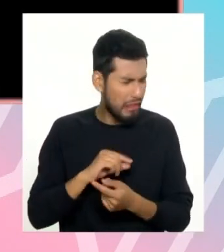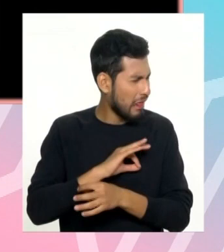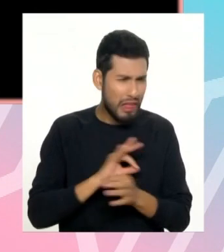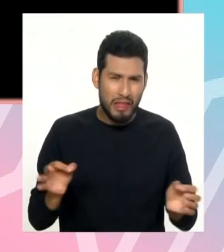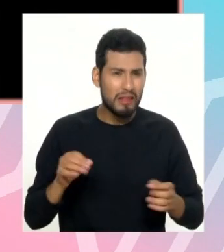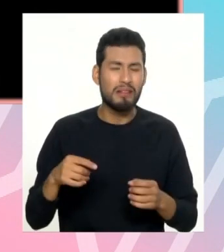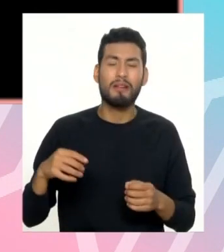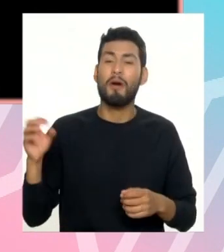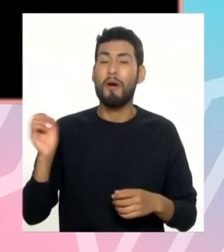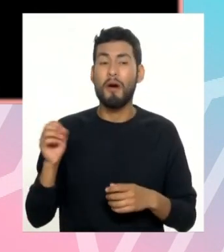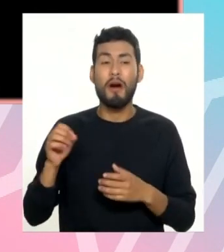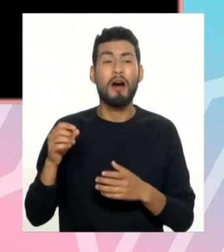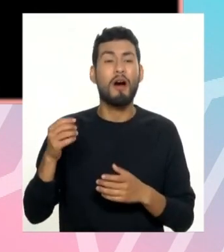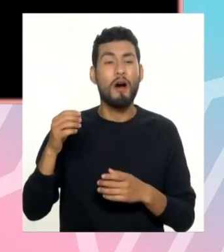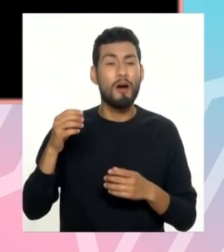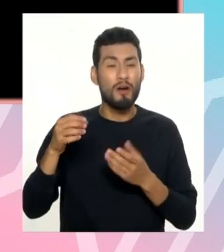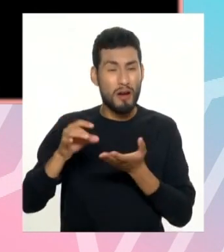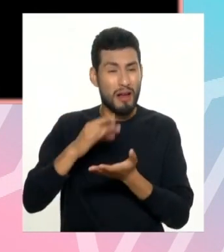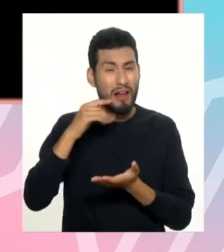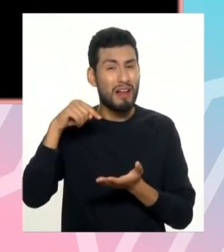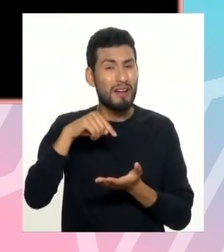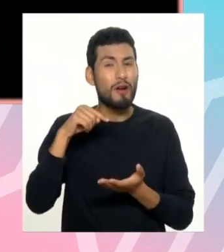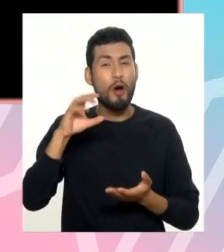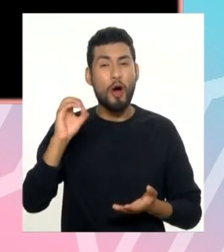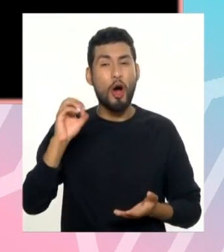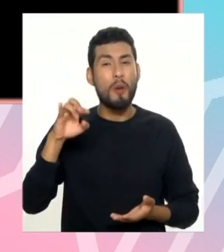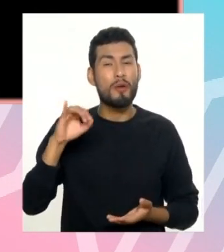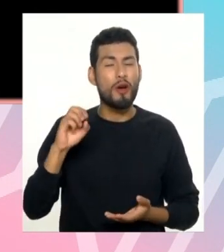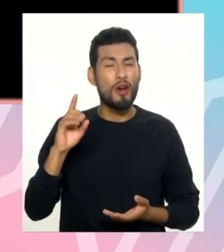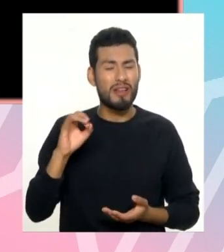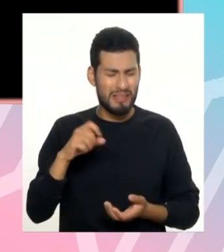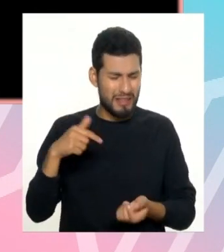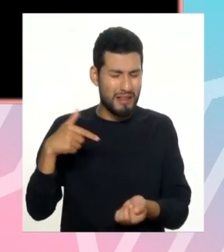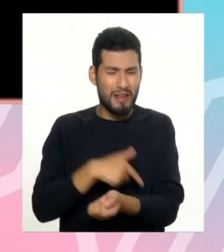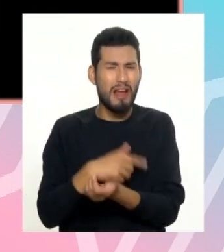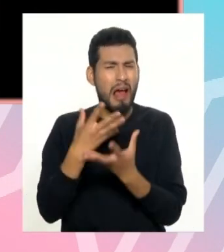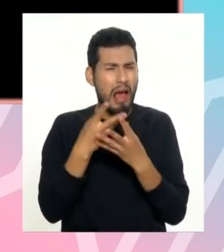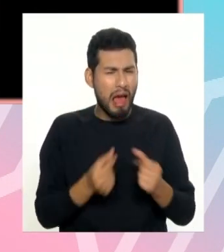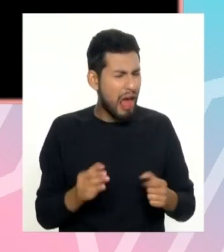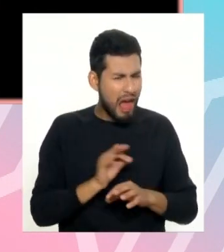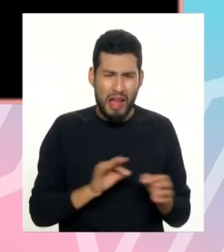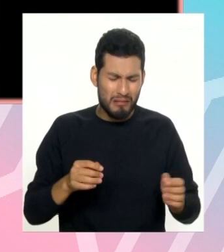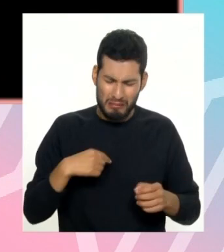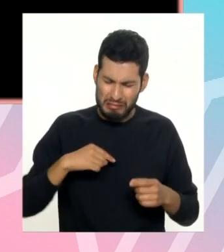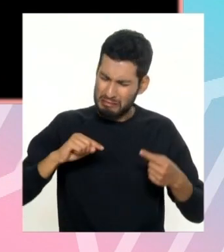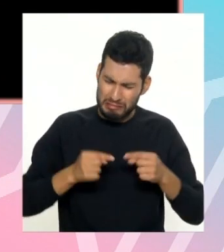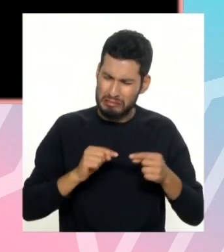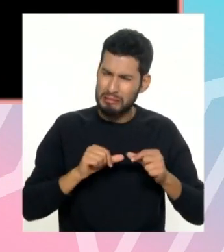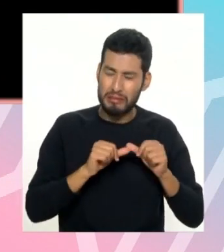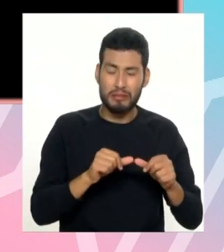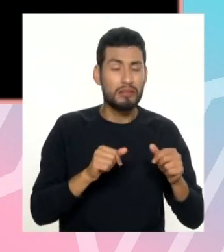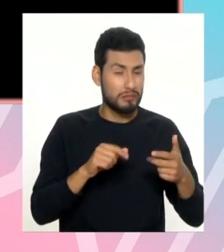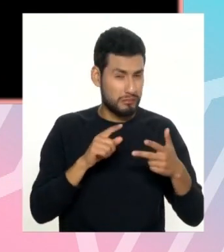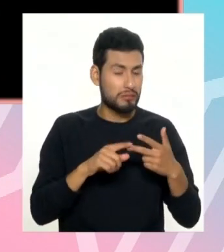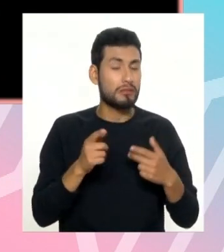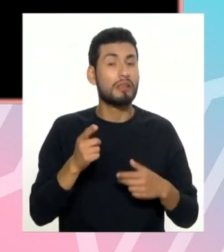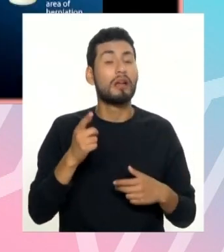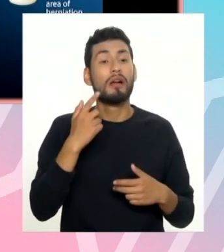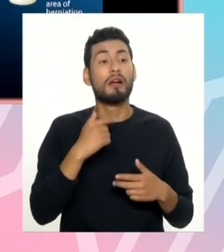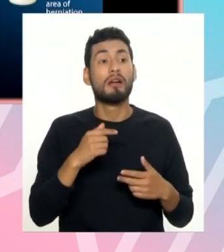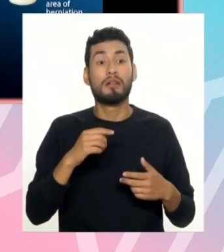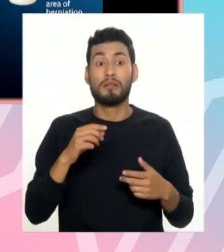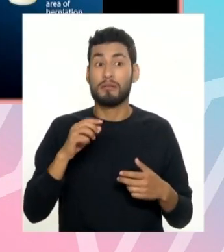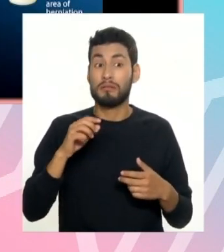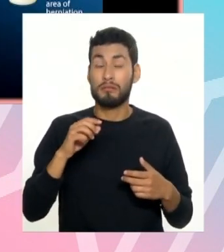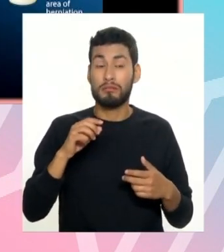inclusive opioides en el control del dolor y el paciente apenas logra controlarlo. Esa es la segunda indicación. Y la tercera indicación, quizás la